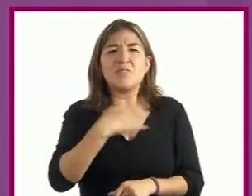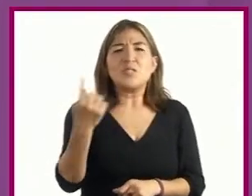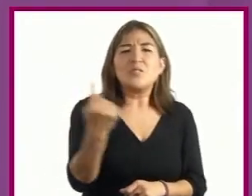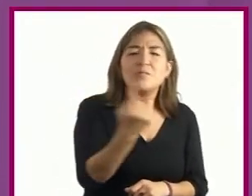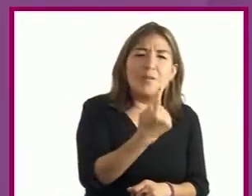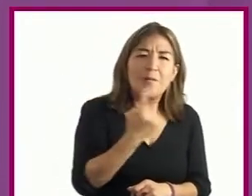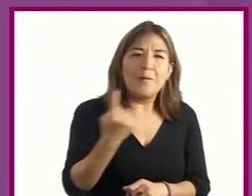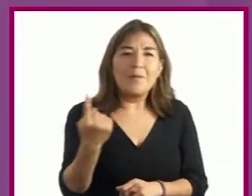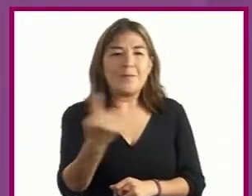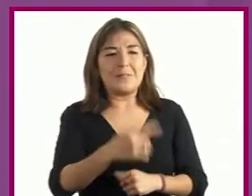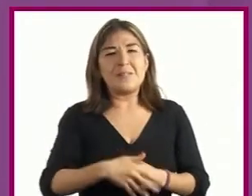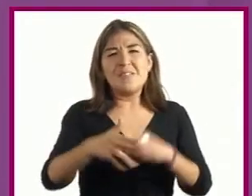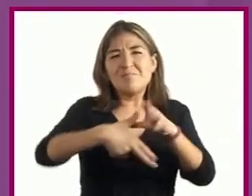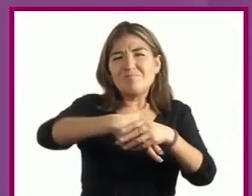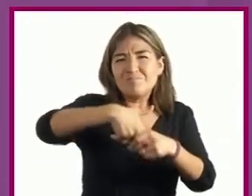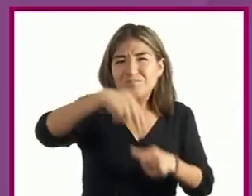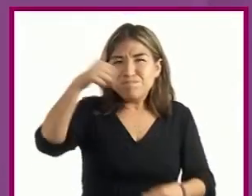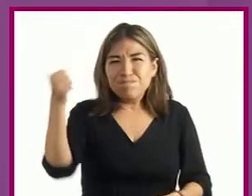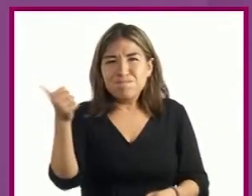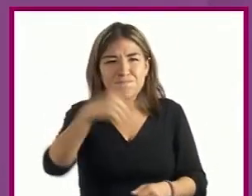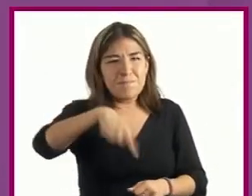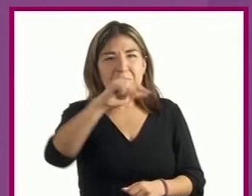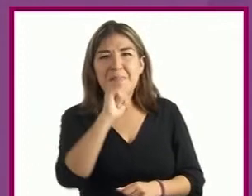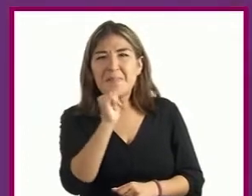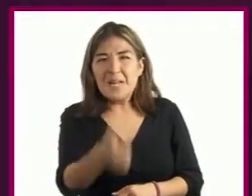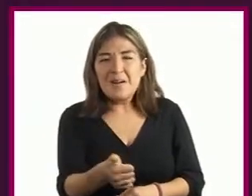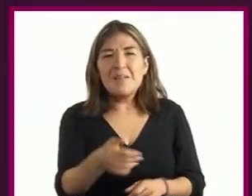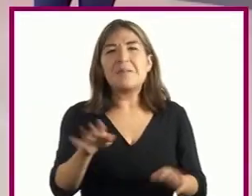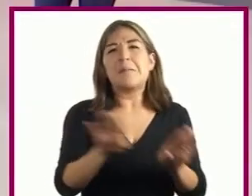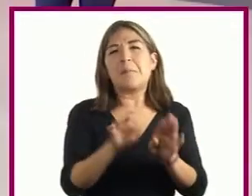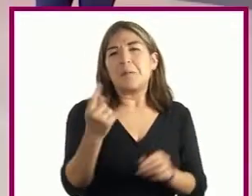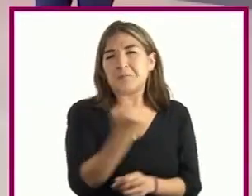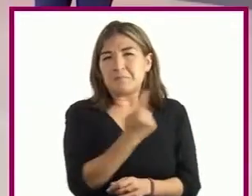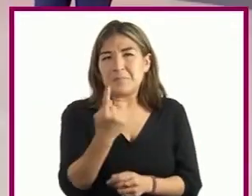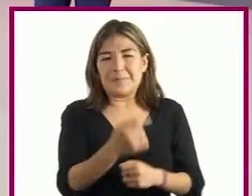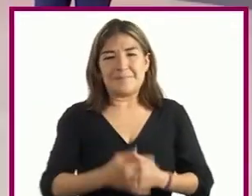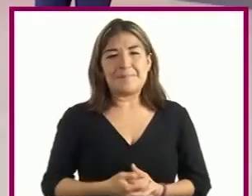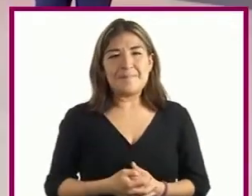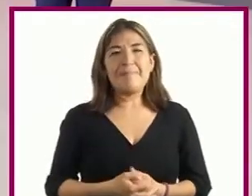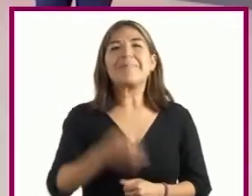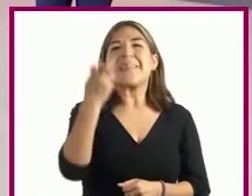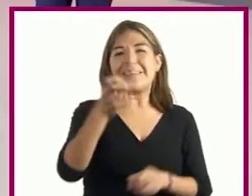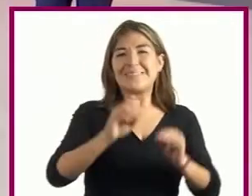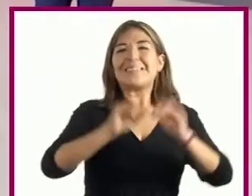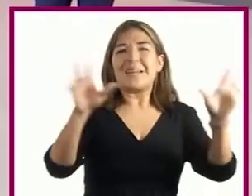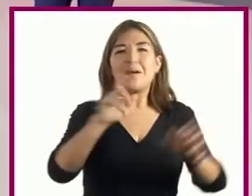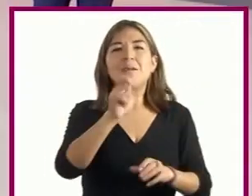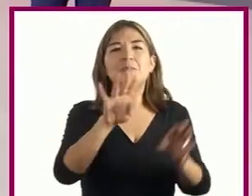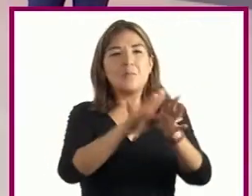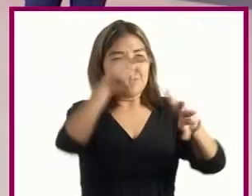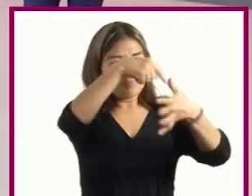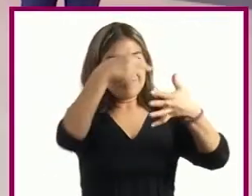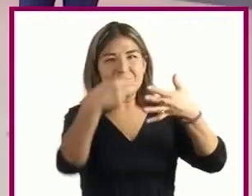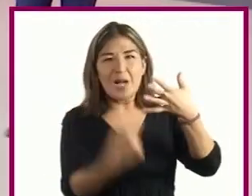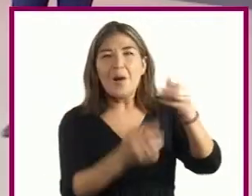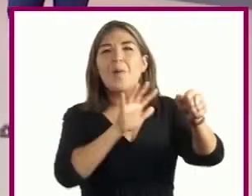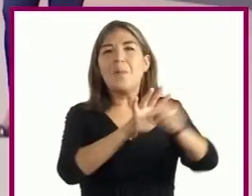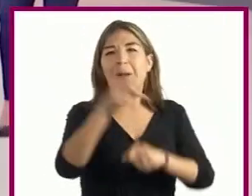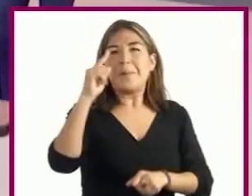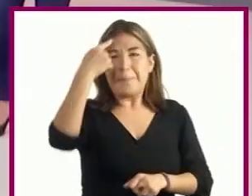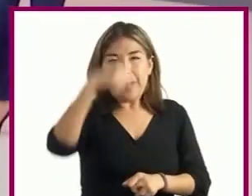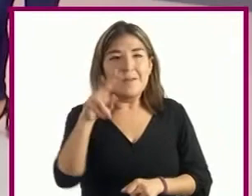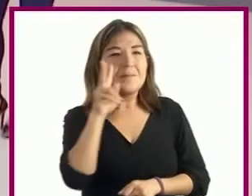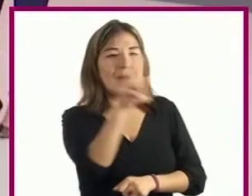soledad, vacío o desamparo. Claro, hay una serie de aspectos que debemos